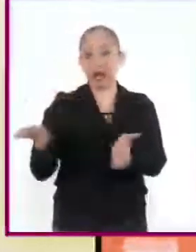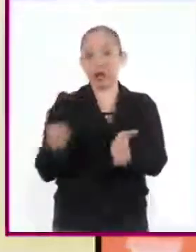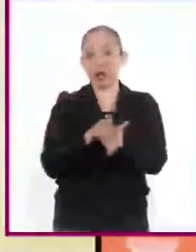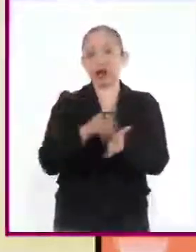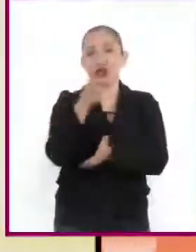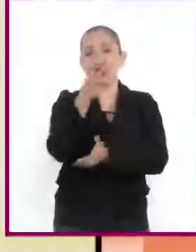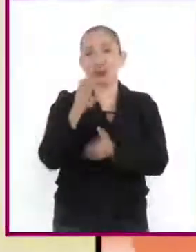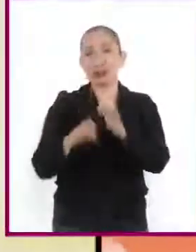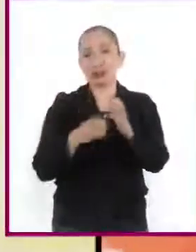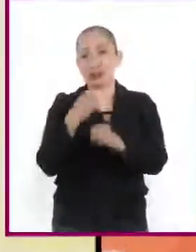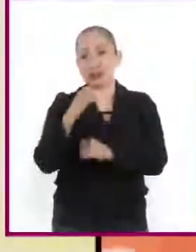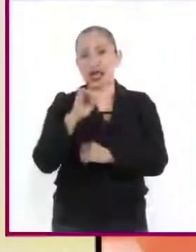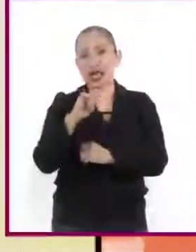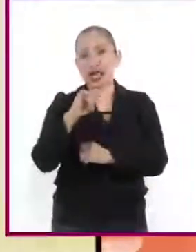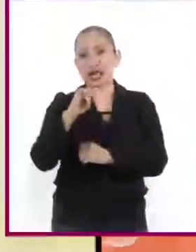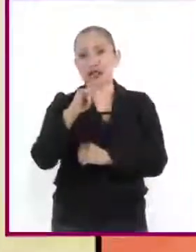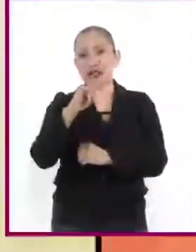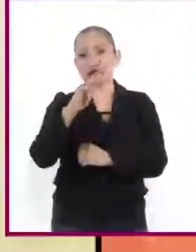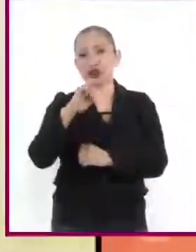electrones.